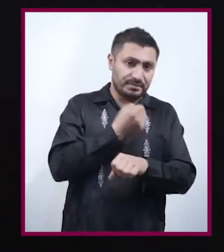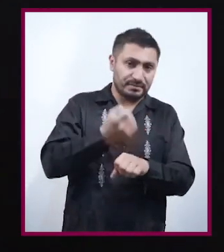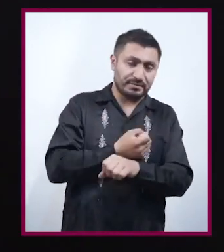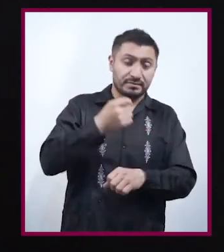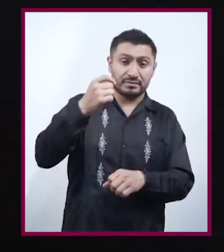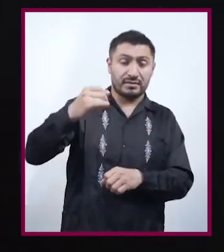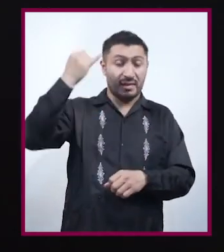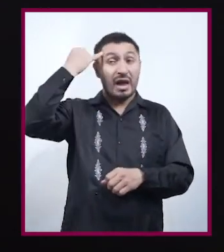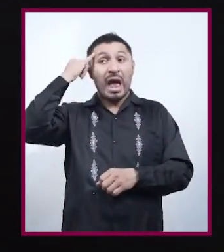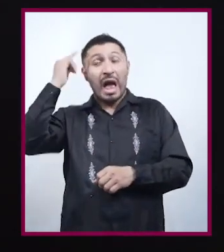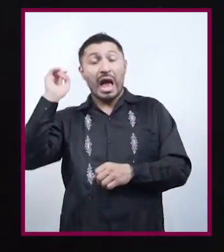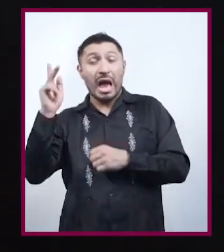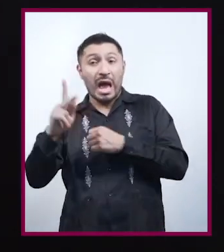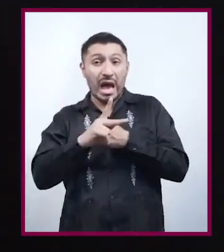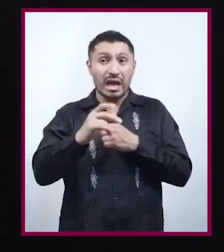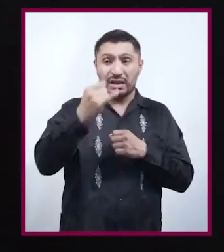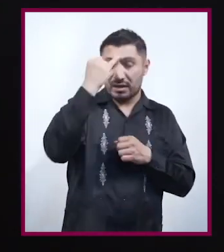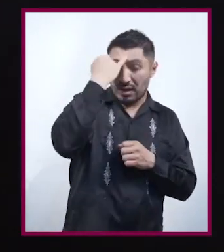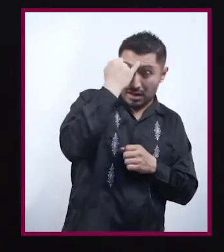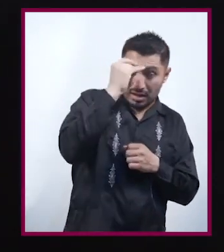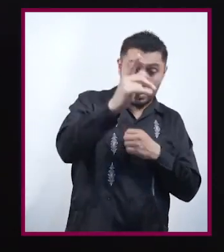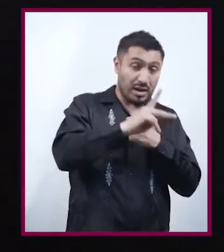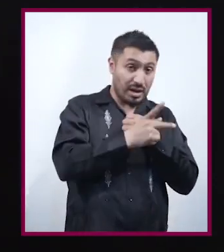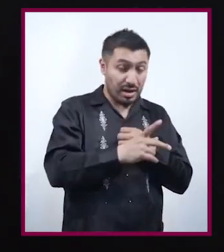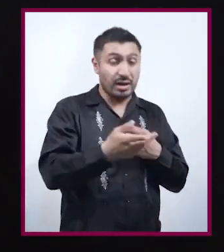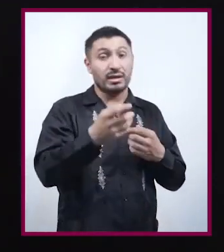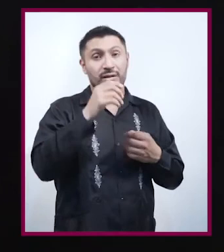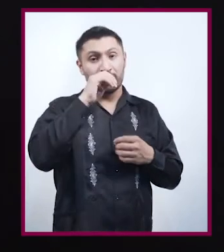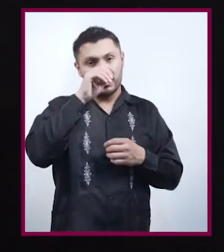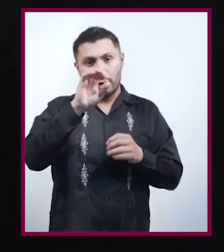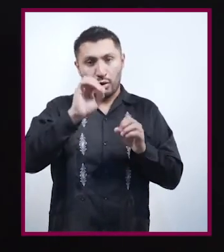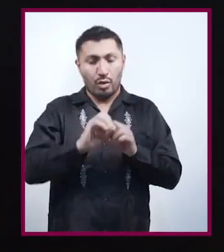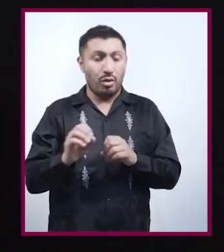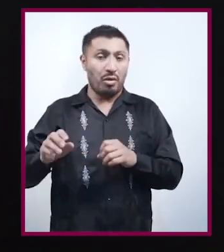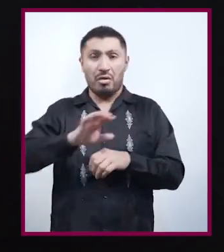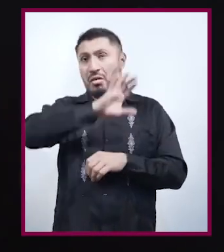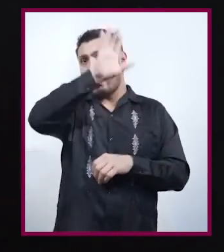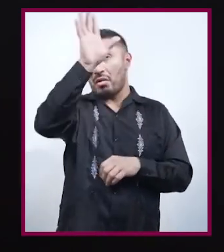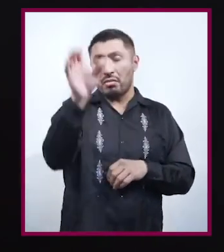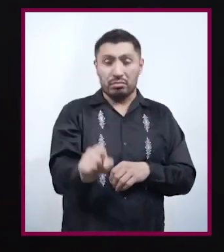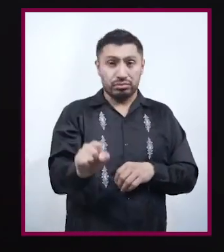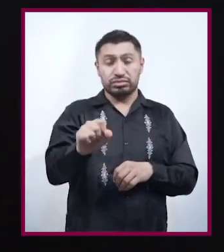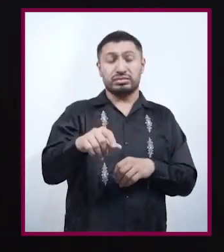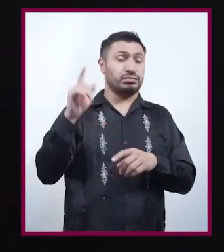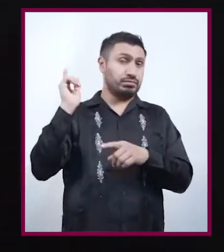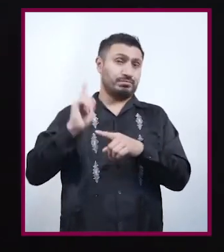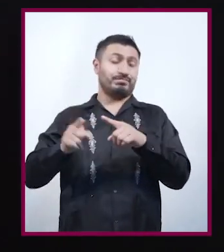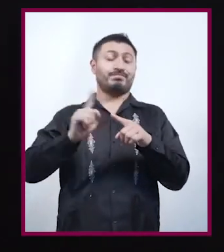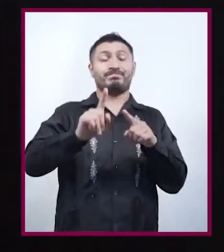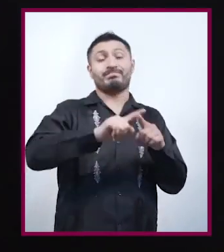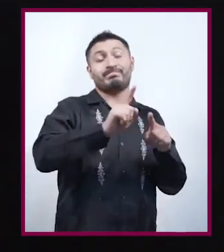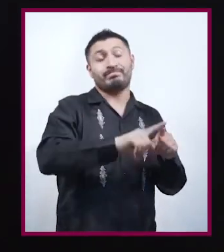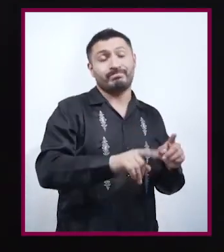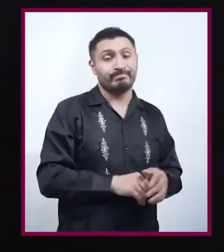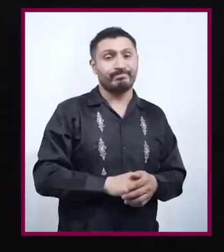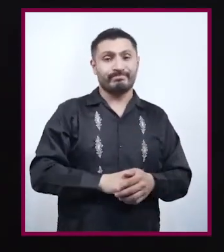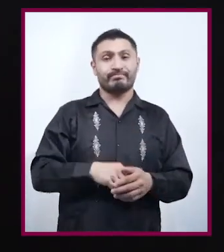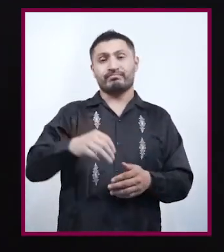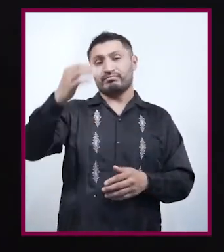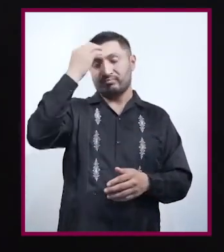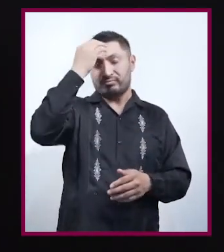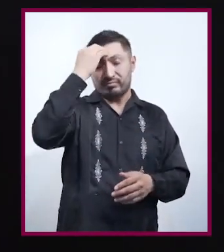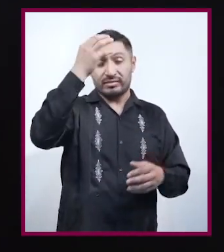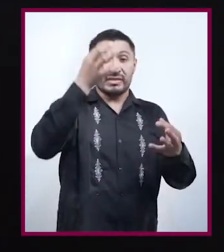el desarrollo del calzado en la India o en los países africanos o entre los indígenas antillanos? Etcétera, etcétera,